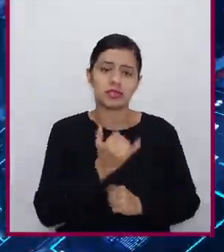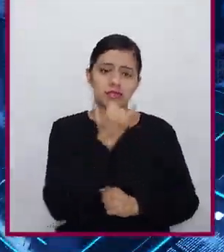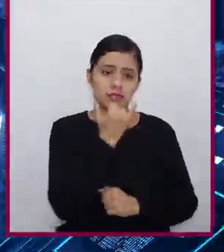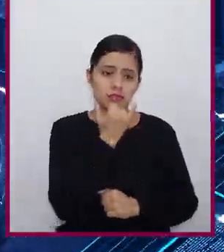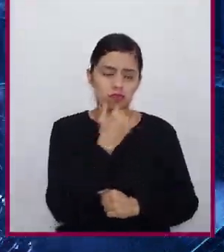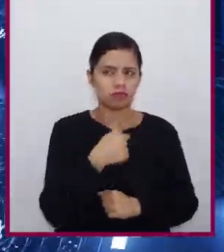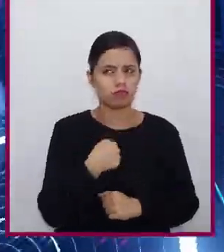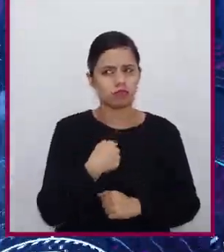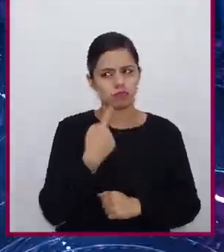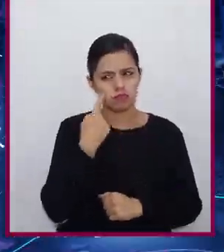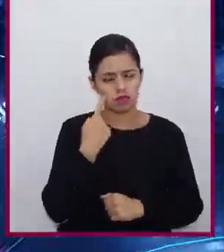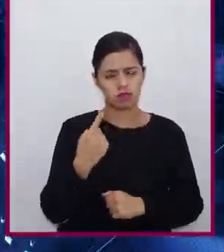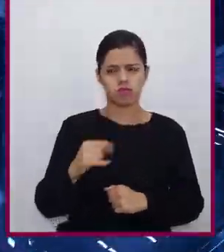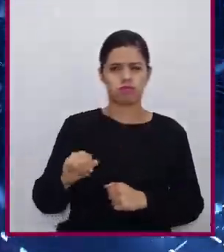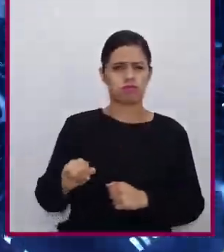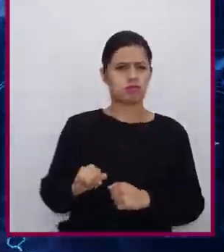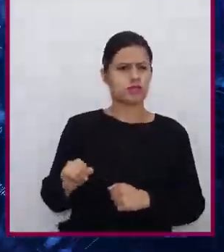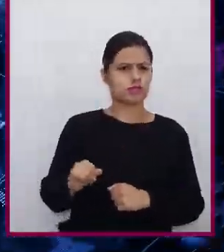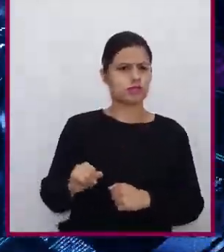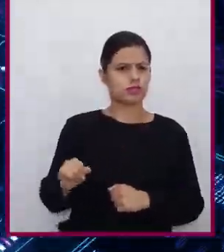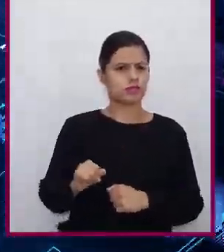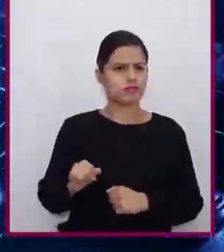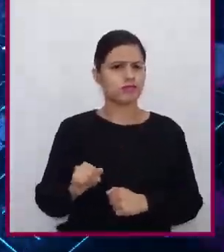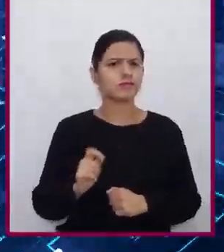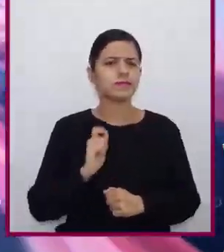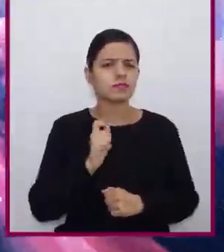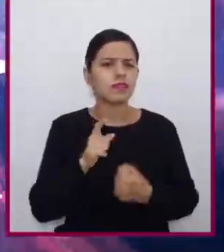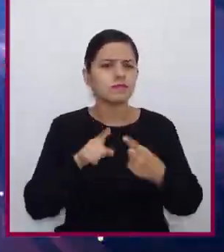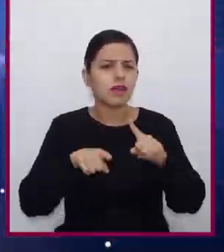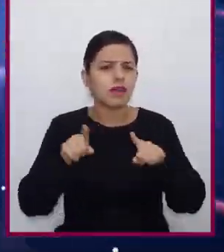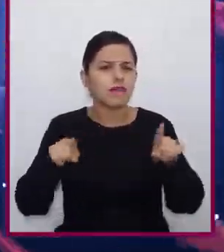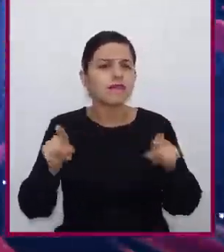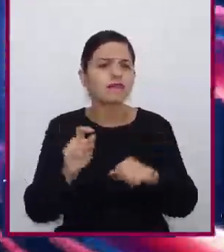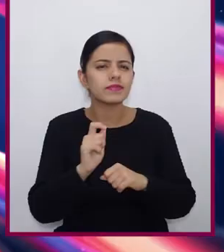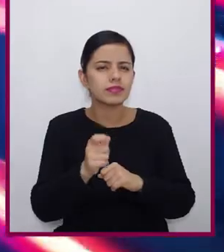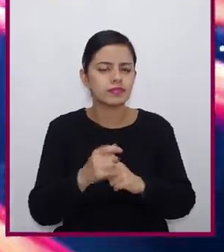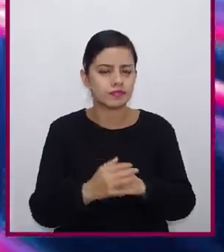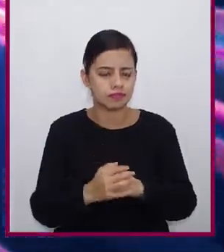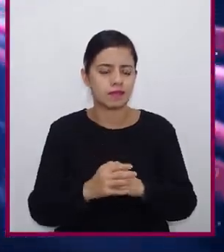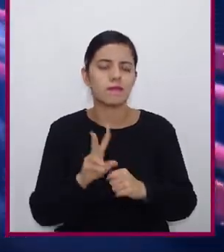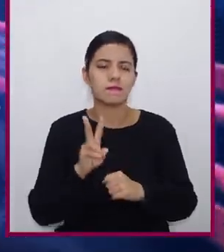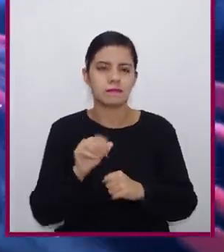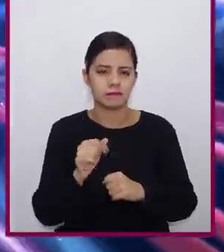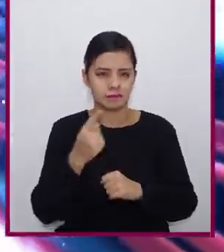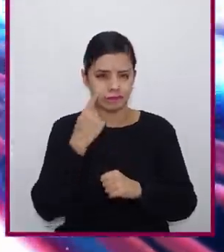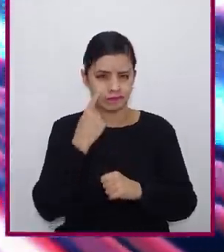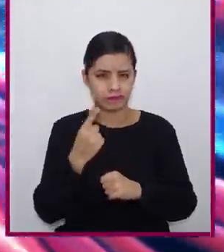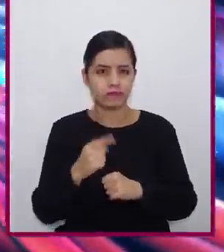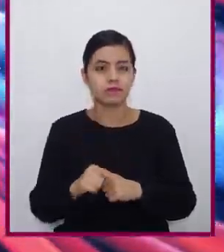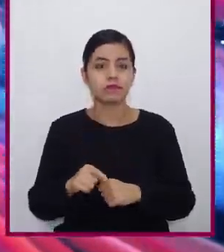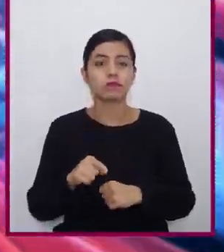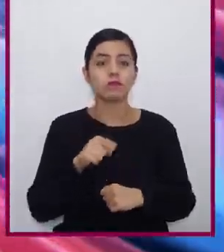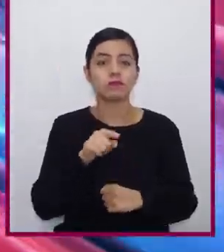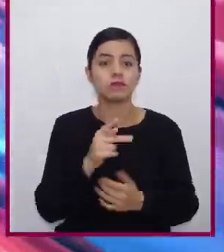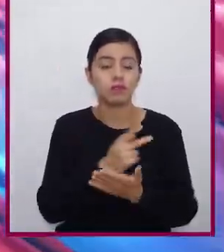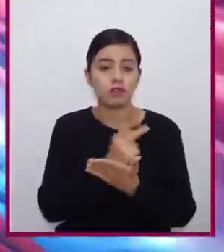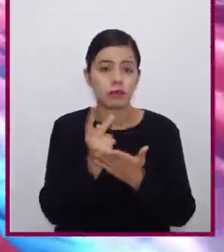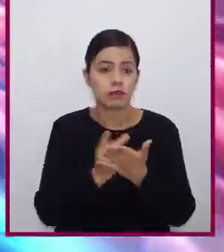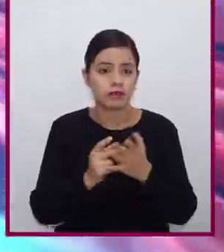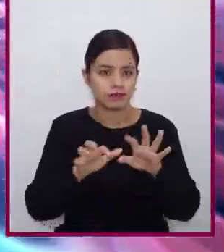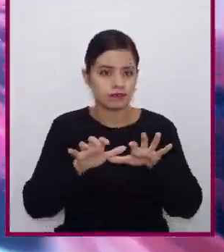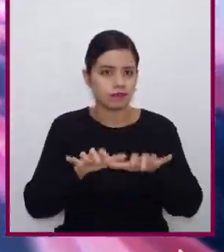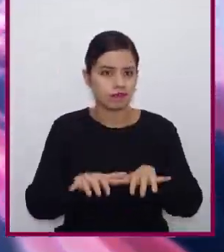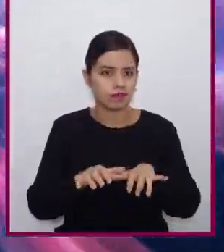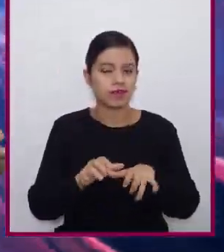que me llamó la atención lo que decías. ¿Y si platicamos sobre las variables? Bueno, va. Ok, al momento de programar nos encontramos